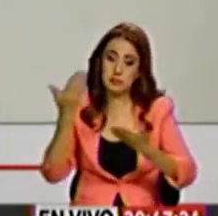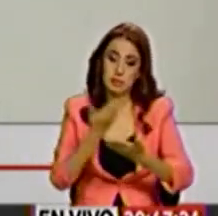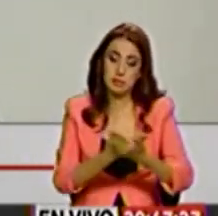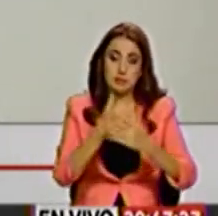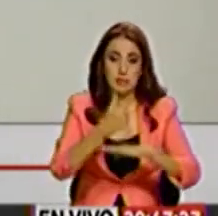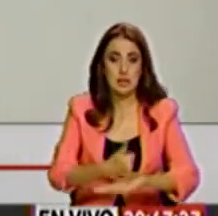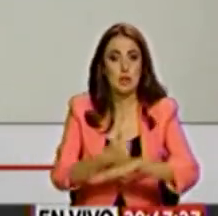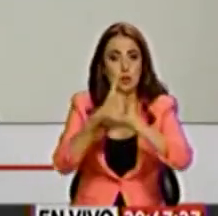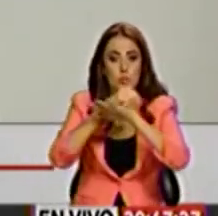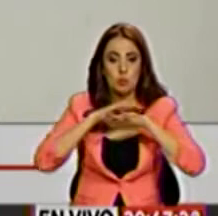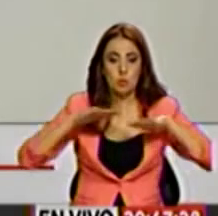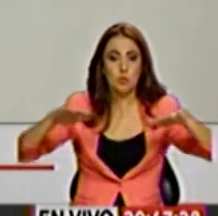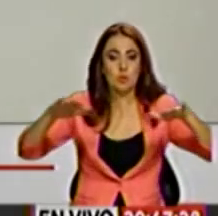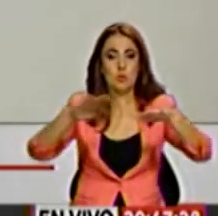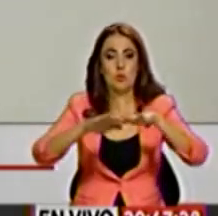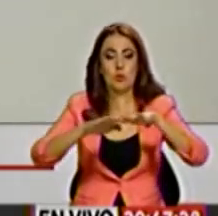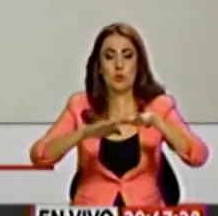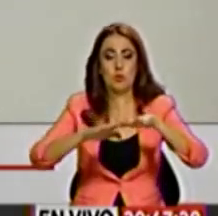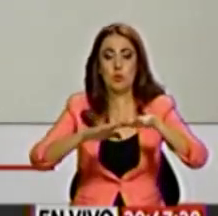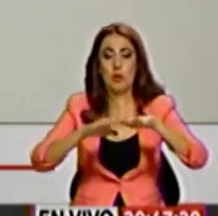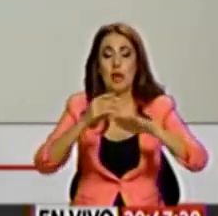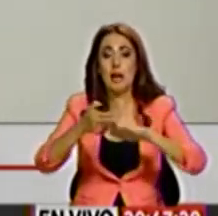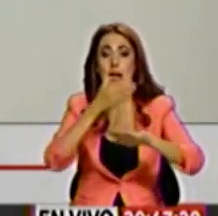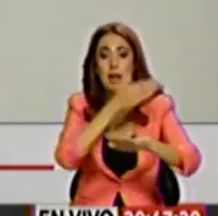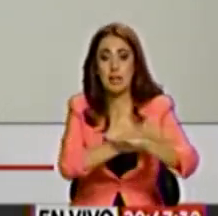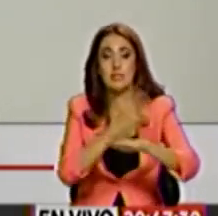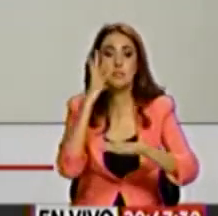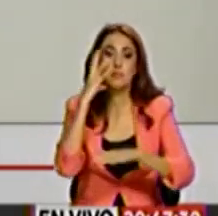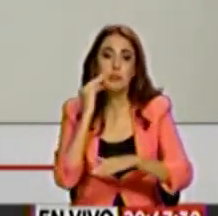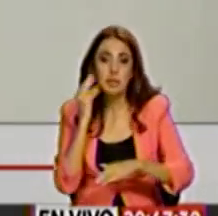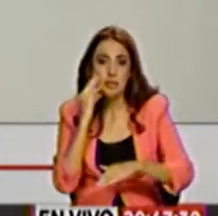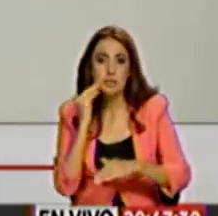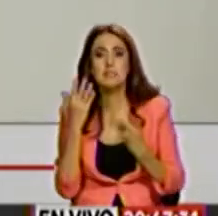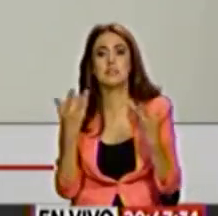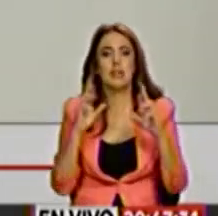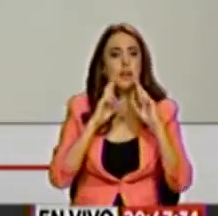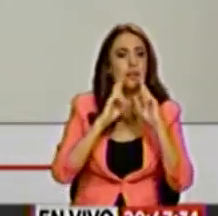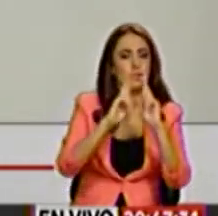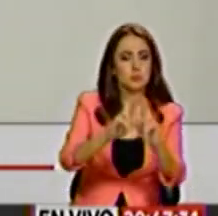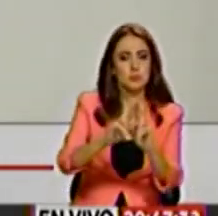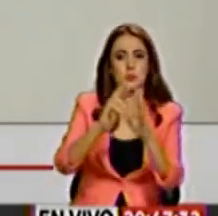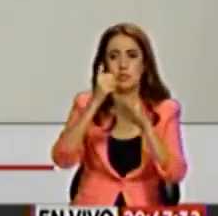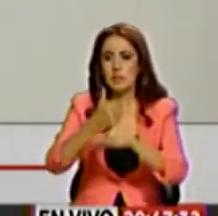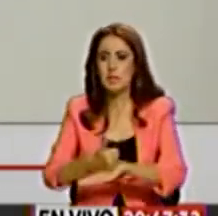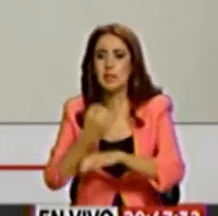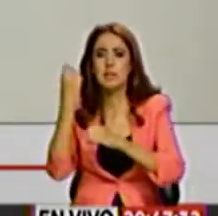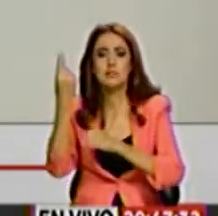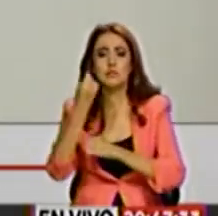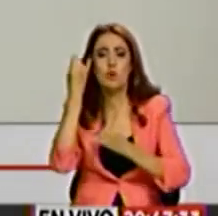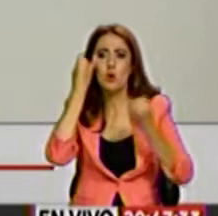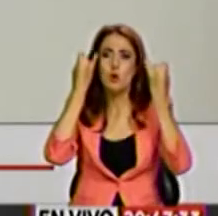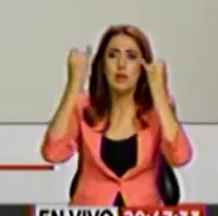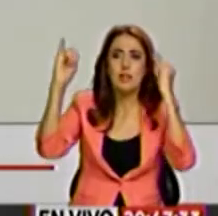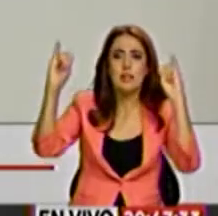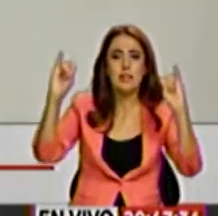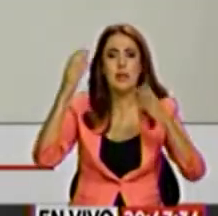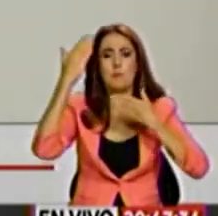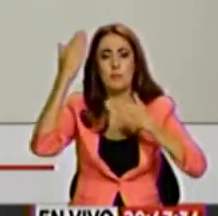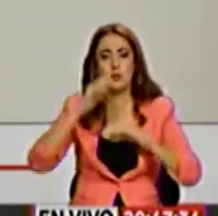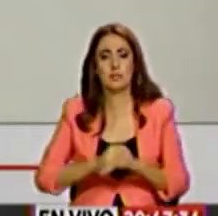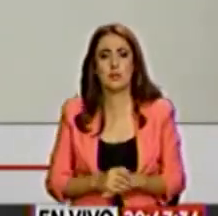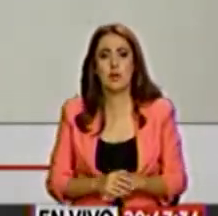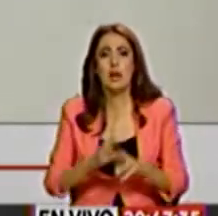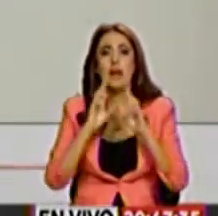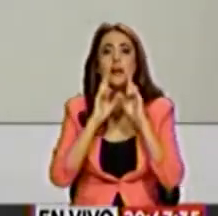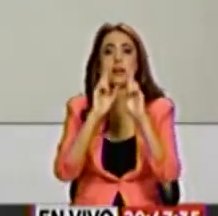autoridades que sean pruebas, pero que además no tengan que responder a un régimen o a un partido político de turno. Tienen